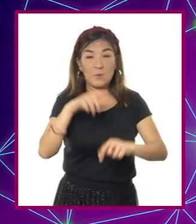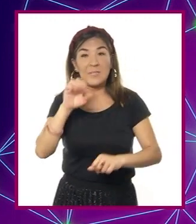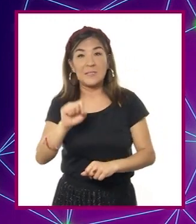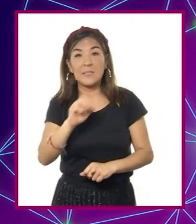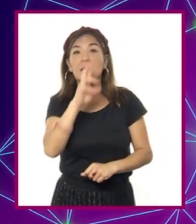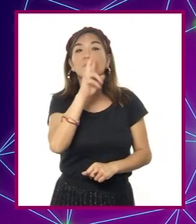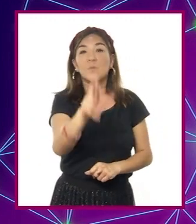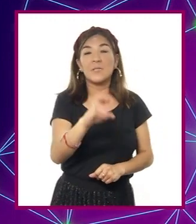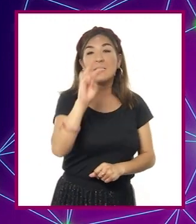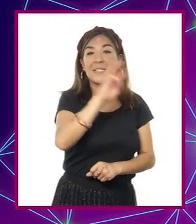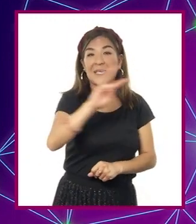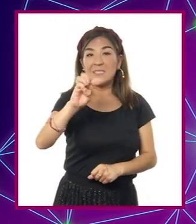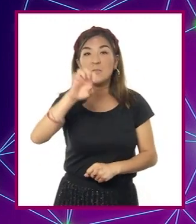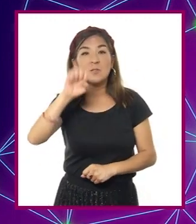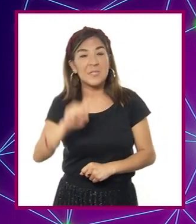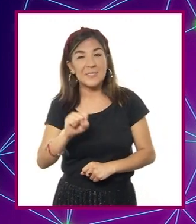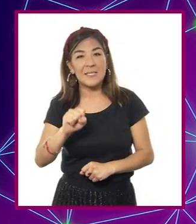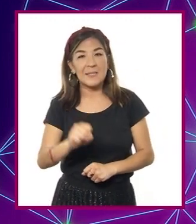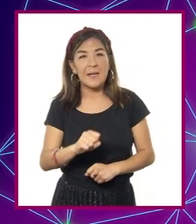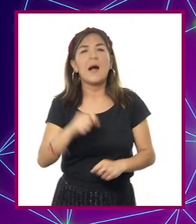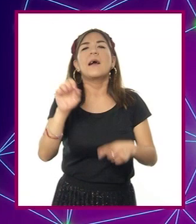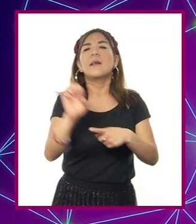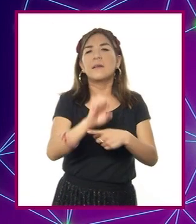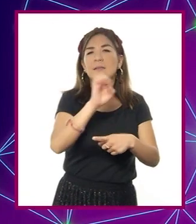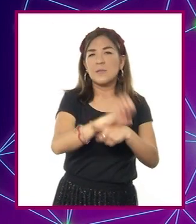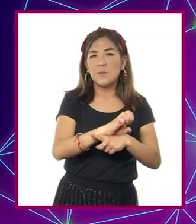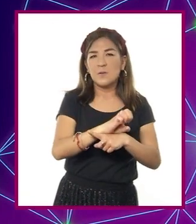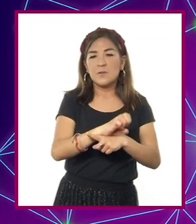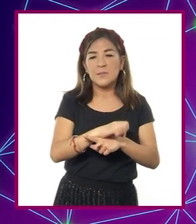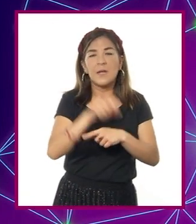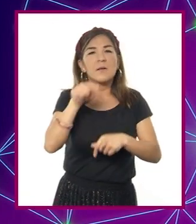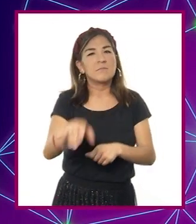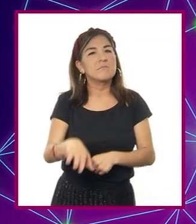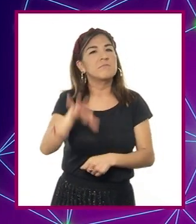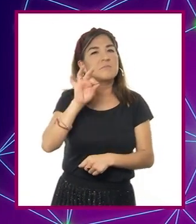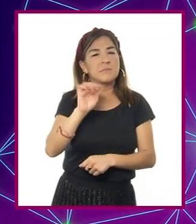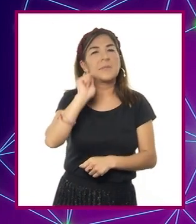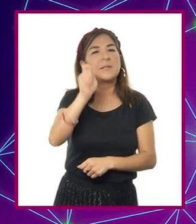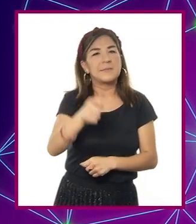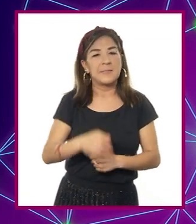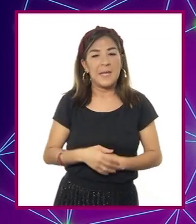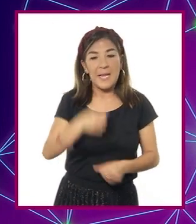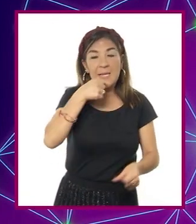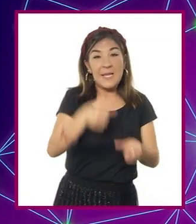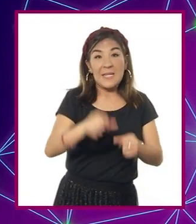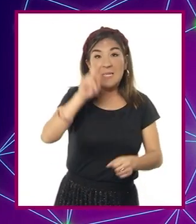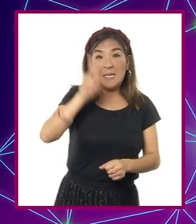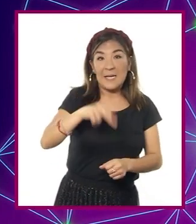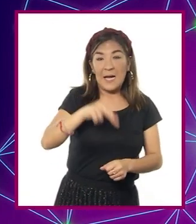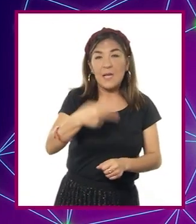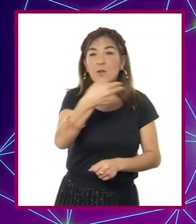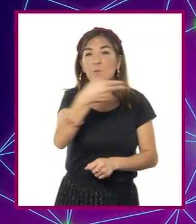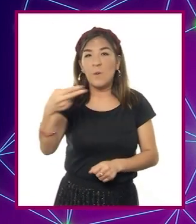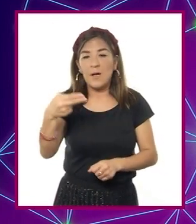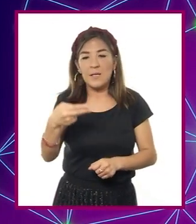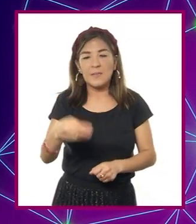es 360, entonces se obtiene que K es igual